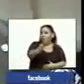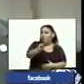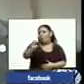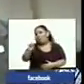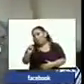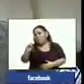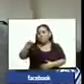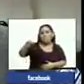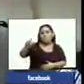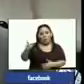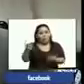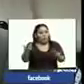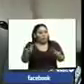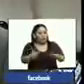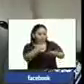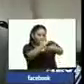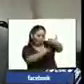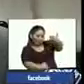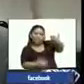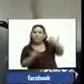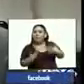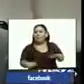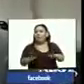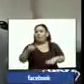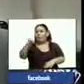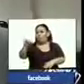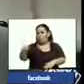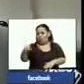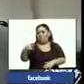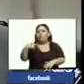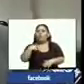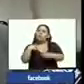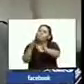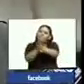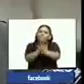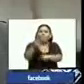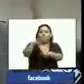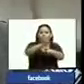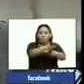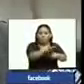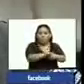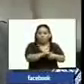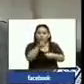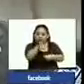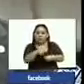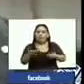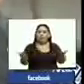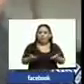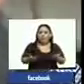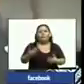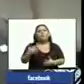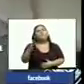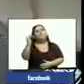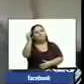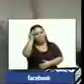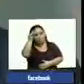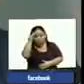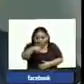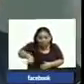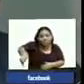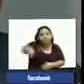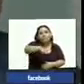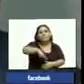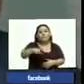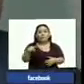para que tengamos dictamen el jueves. Yo hago votos porque eso suceda. Sé que están haciendo los esfuerzos.